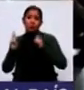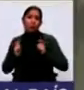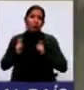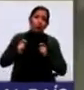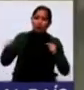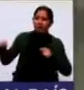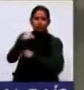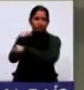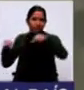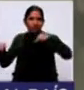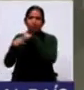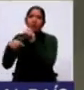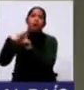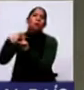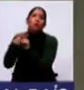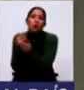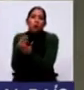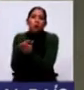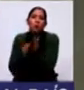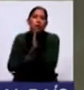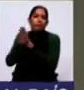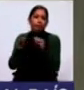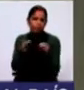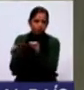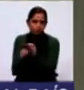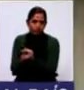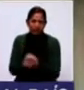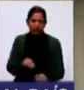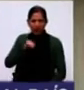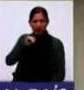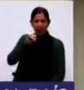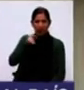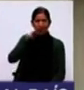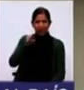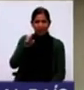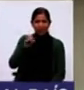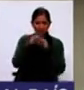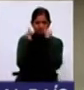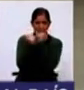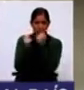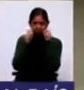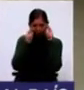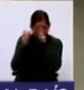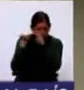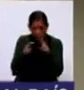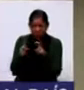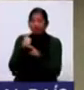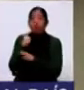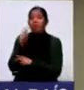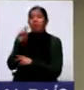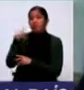un estudio que se realiza en base a fuente del INE, se estima que hay un incremento